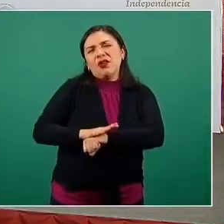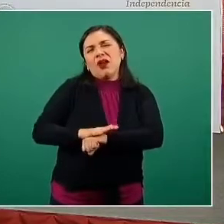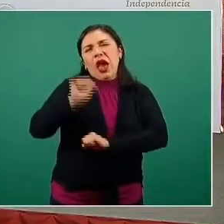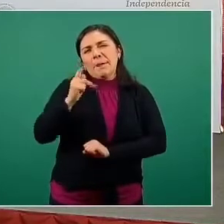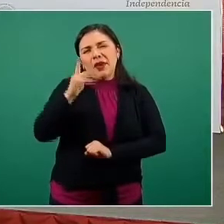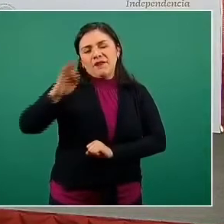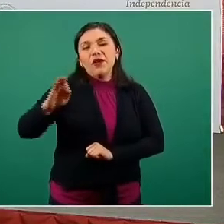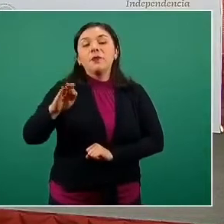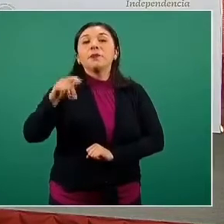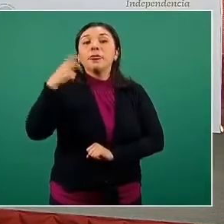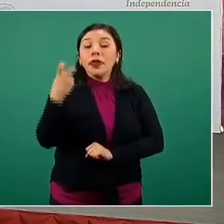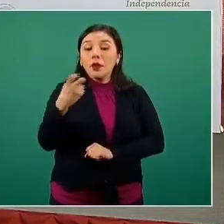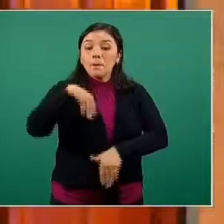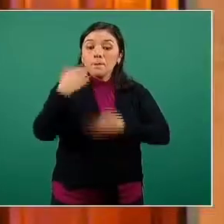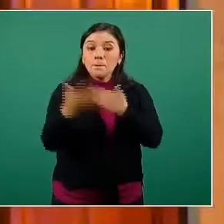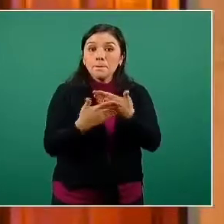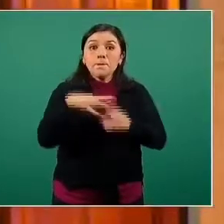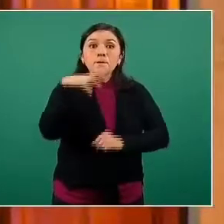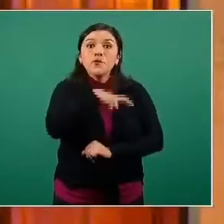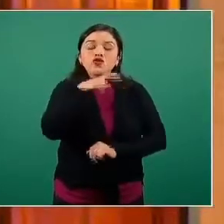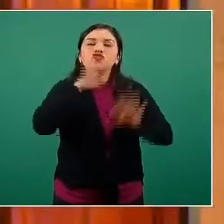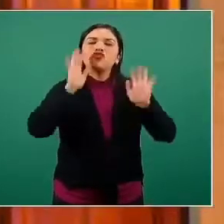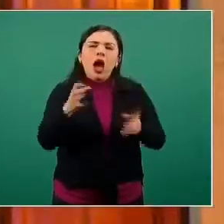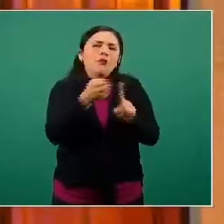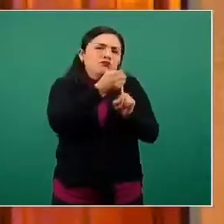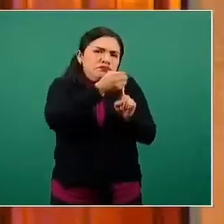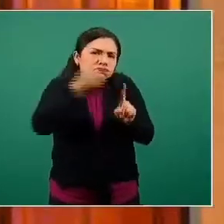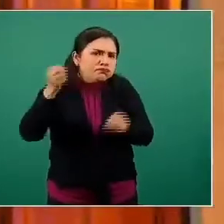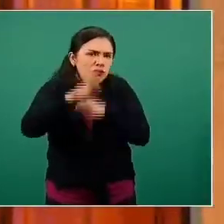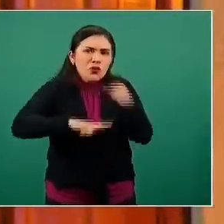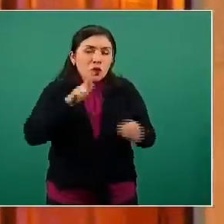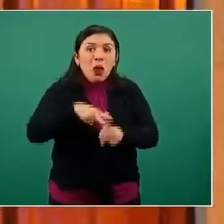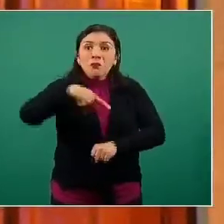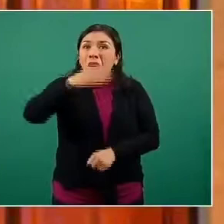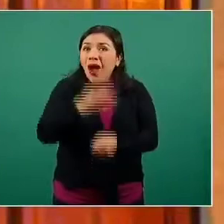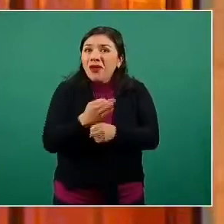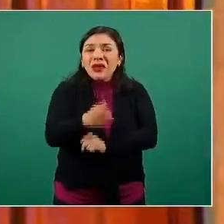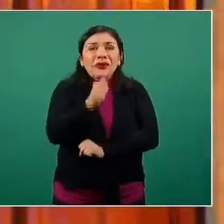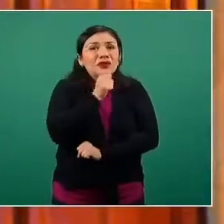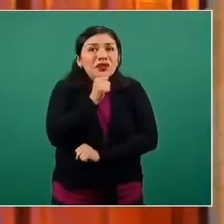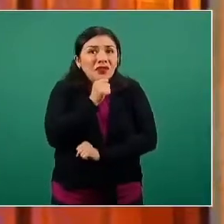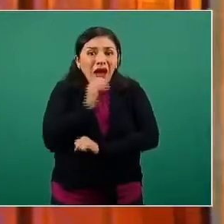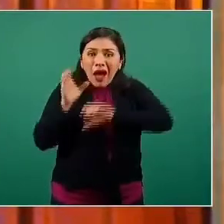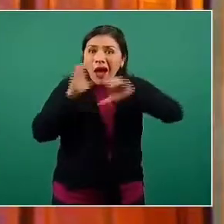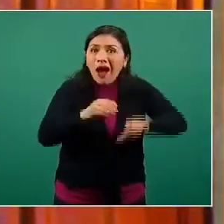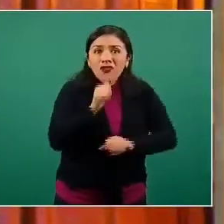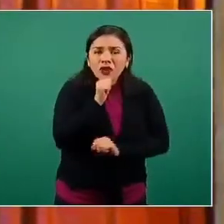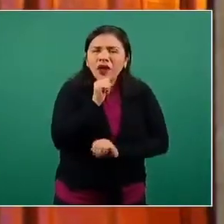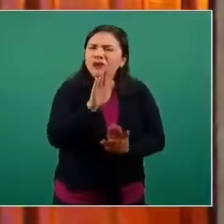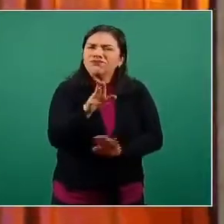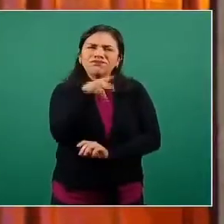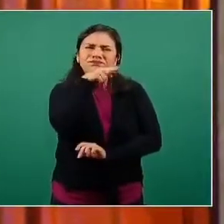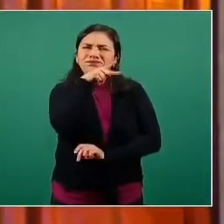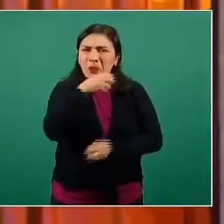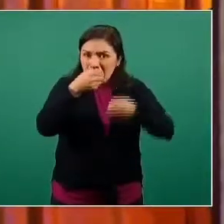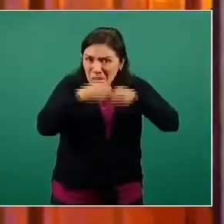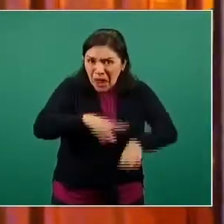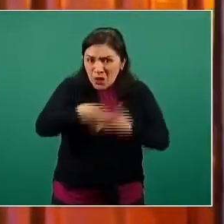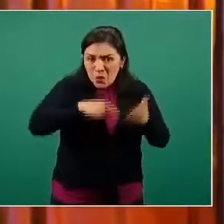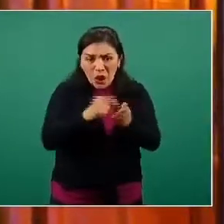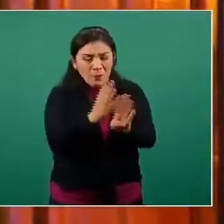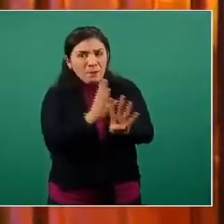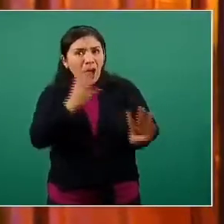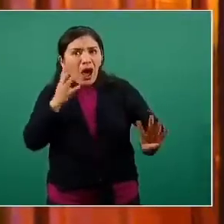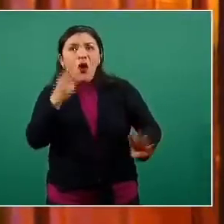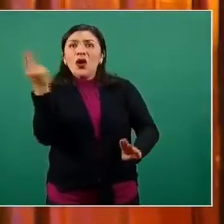Federal y pronto tendrá ya una continuidad. Pero si hasta el momento no ha logrado, no se preocupe, no pierde su lugar en la fila,